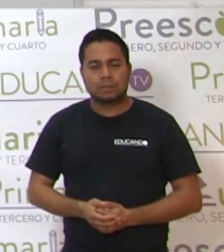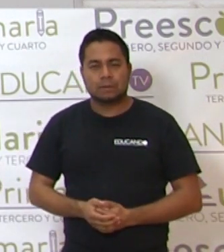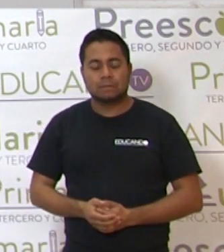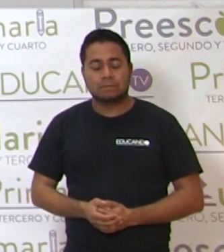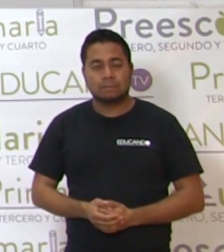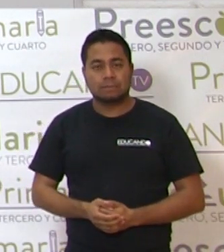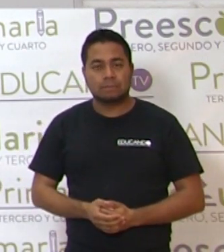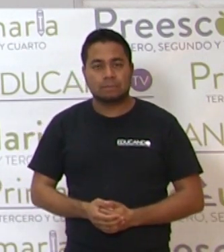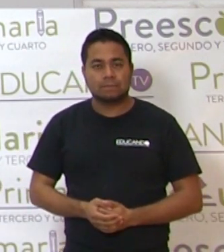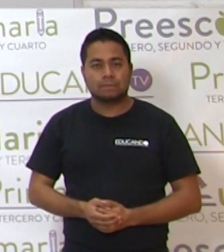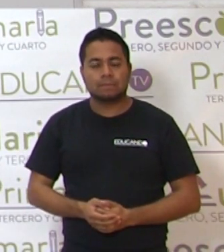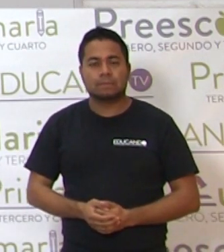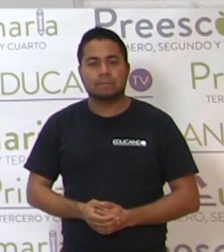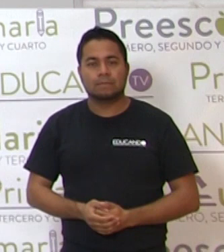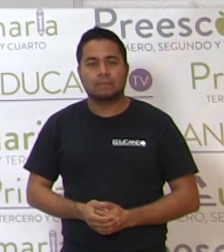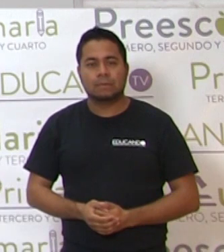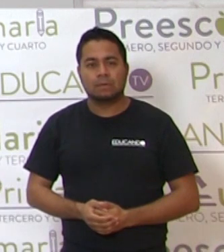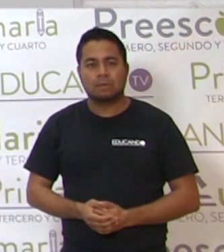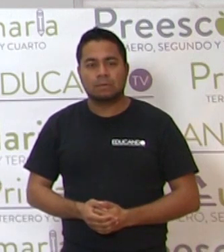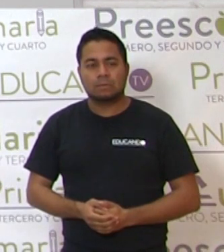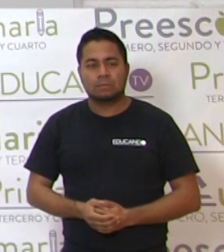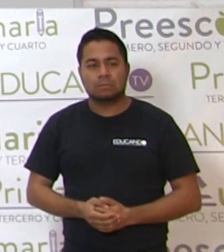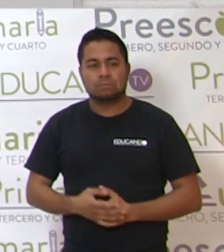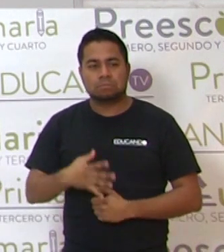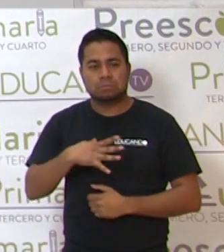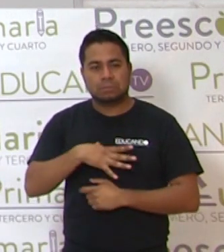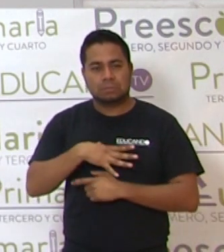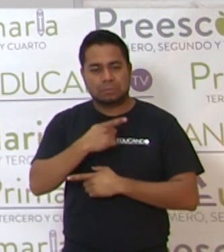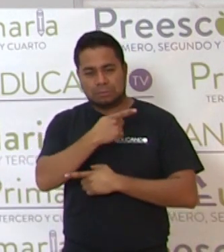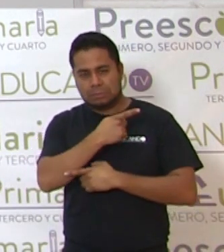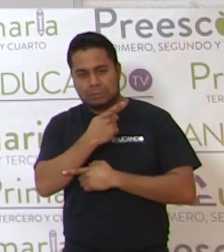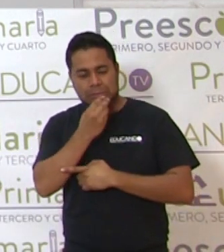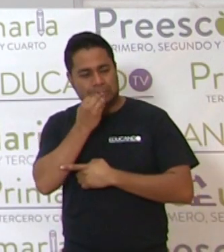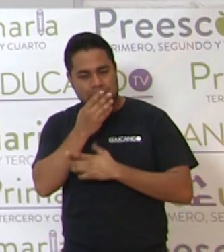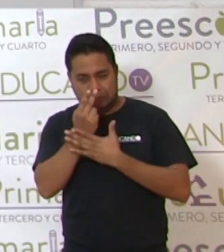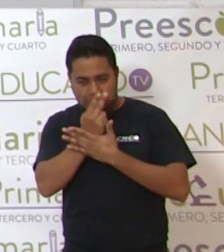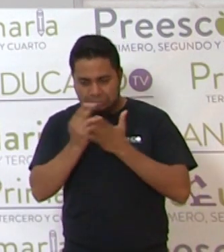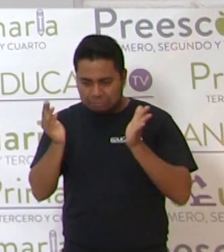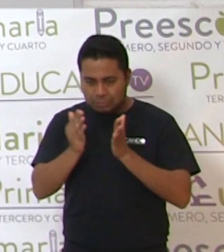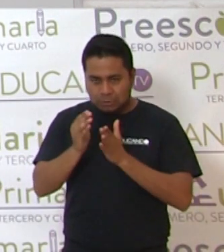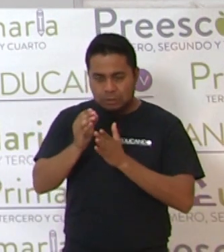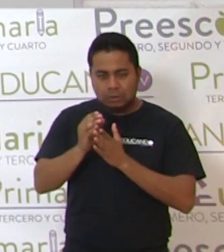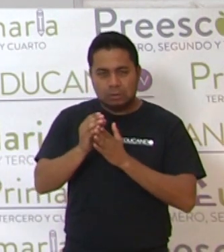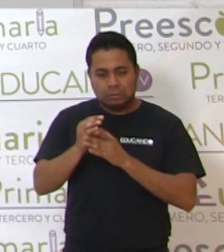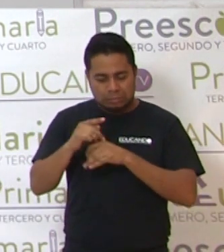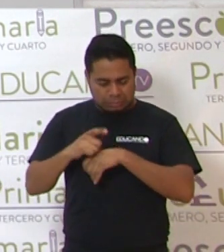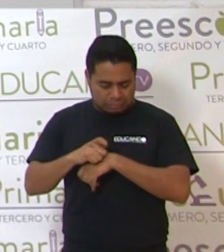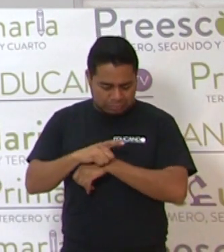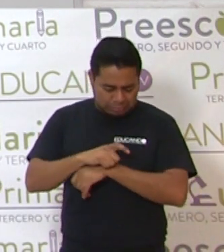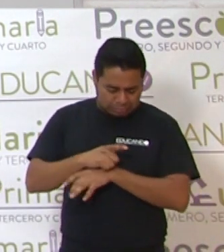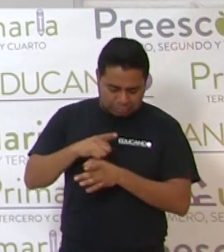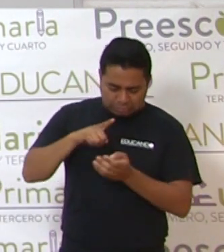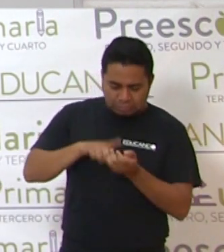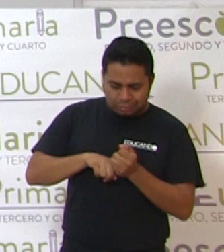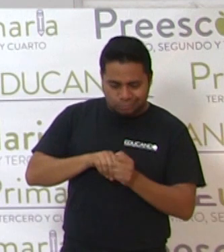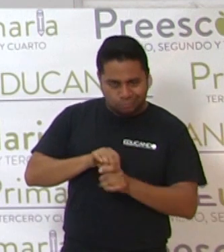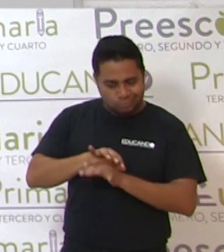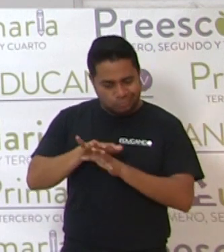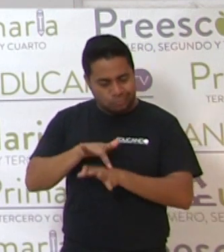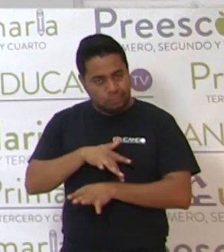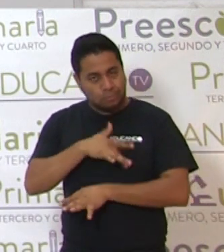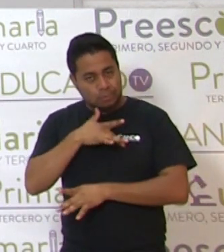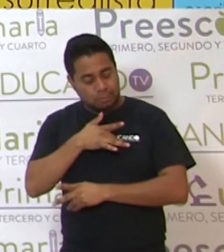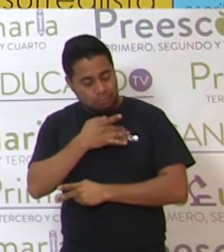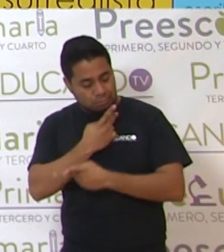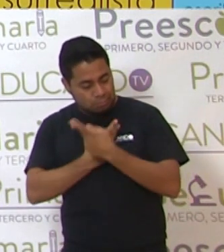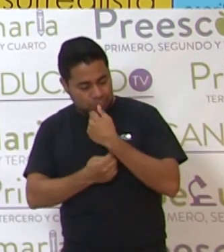tenemos esta pequeña imagen, dice, oruga en tu capullo fresca primavera, volviste